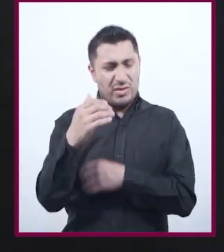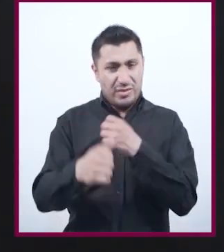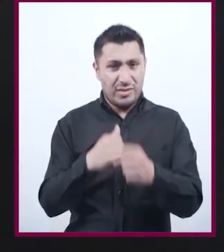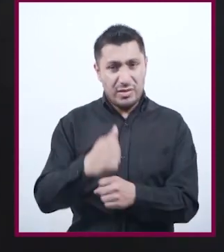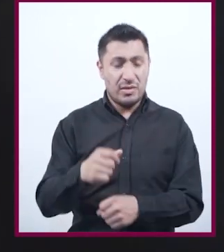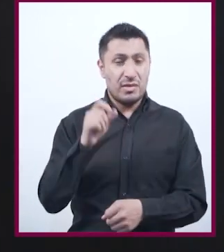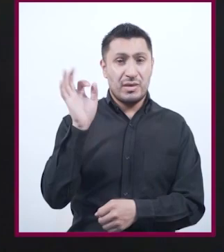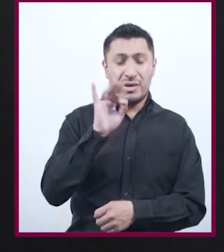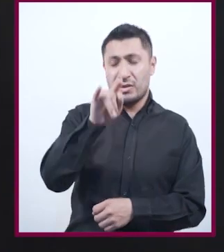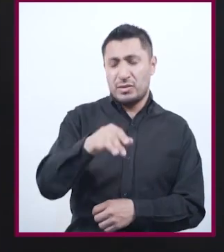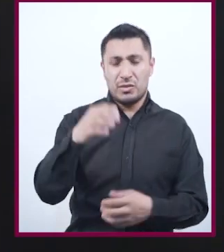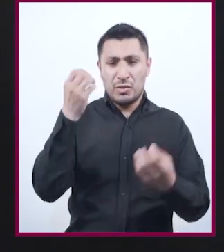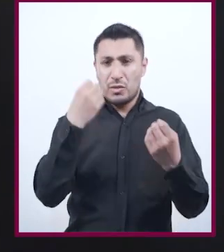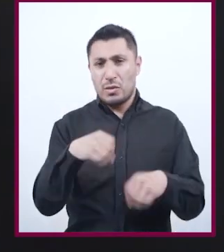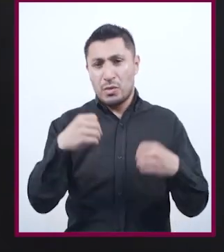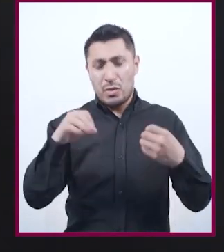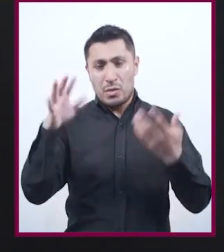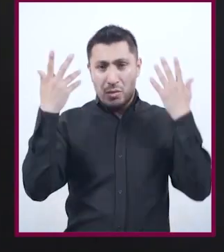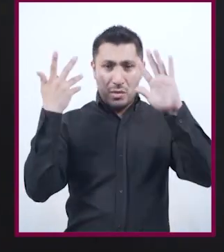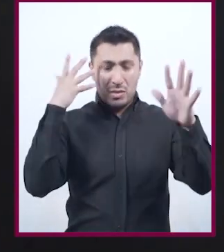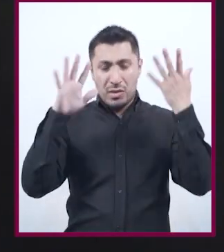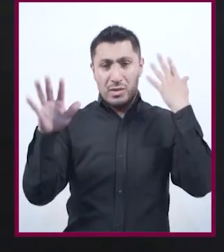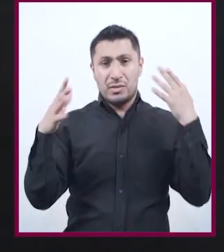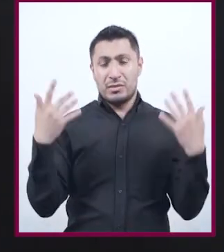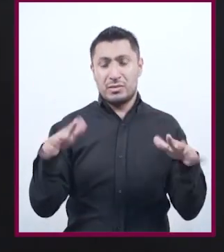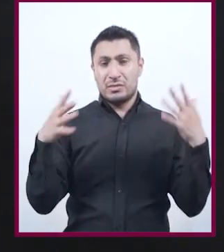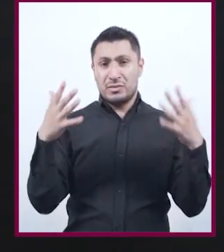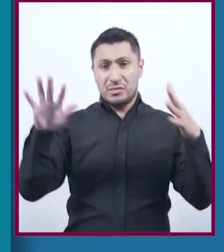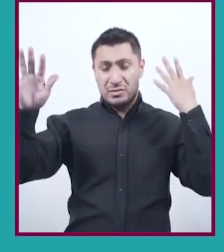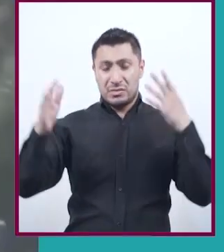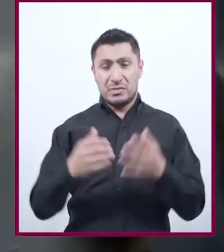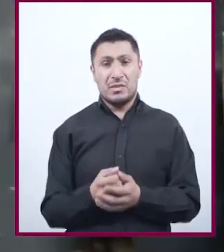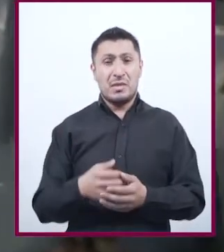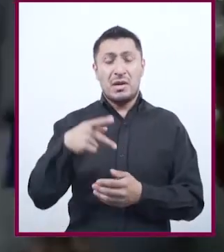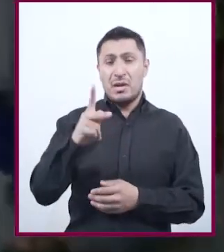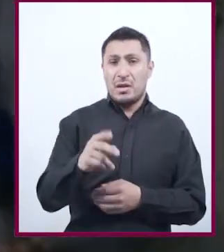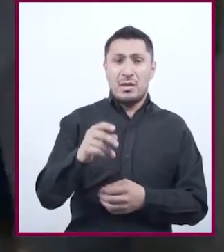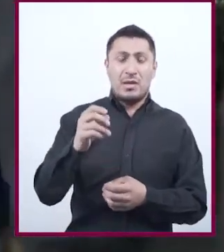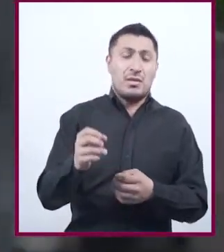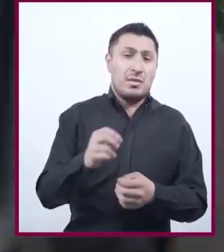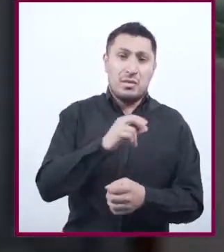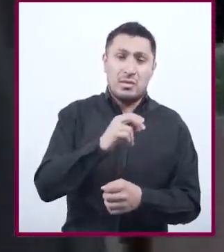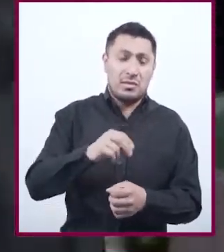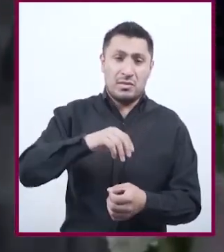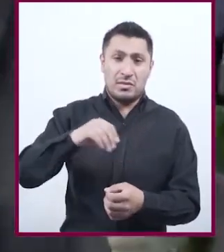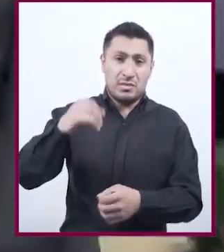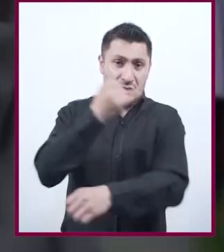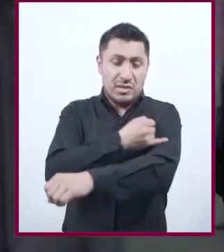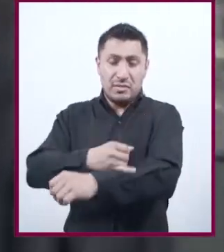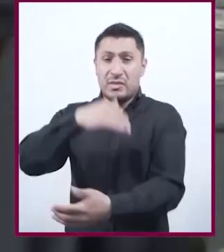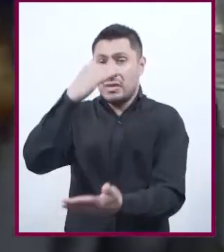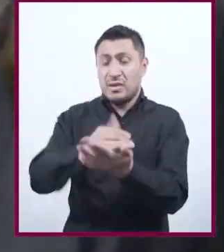y se realizó con normalidad de puro milagro, porque ahora con el COVID en 2020